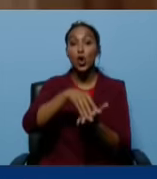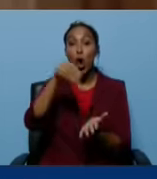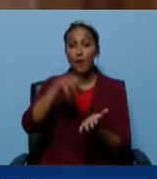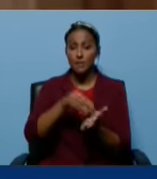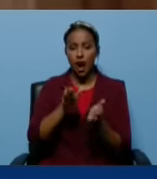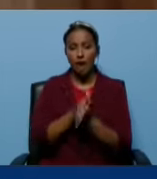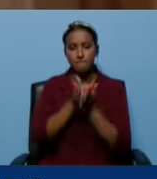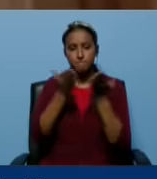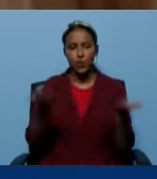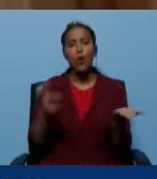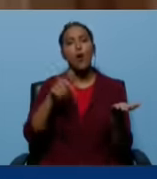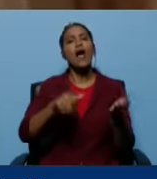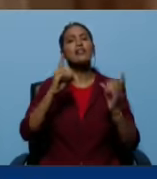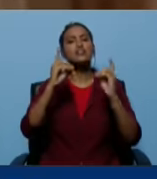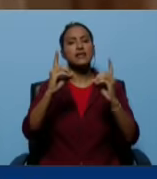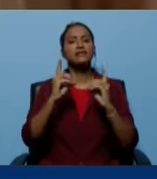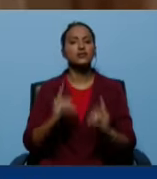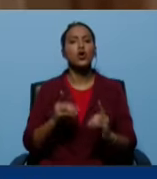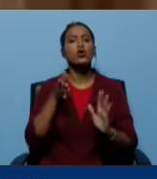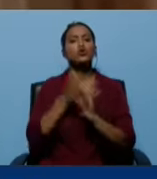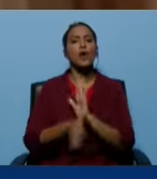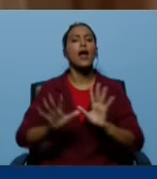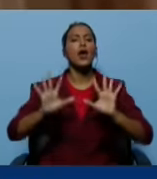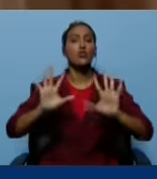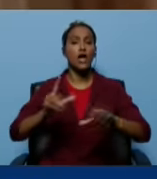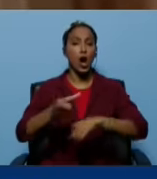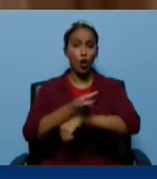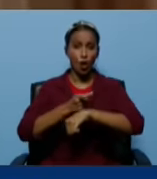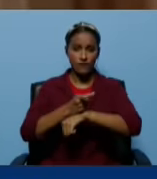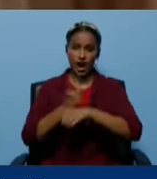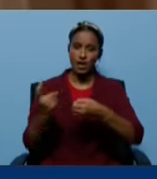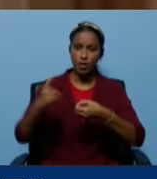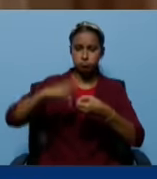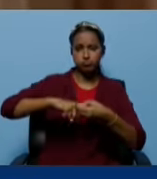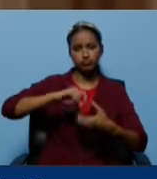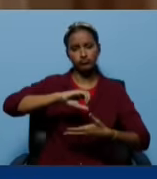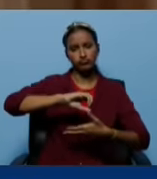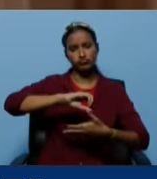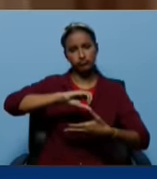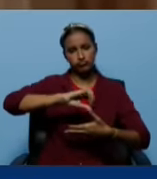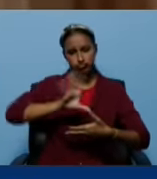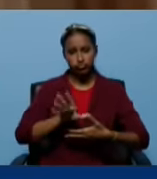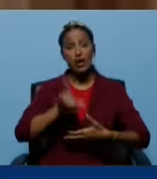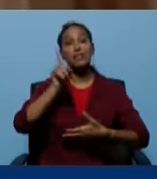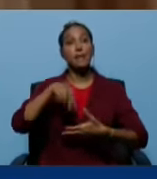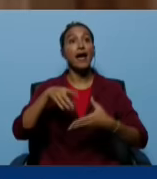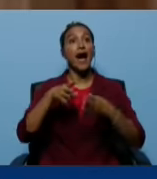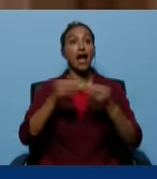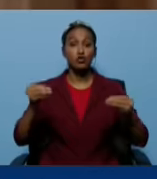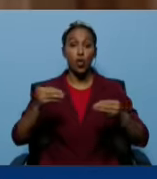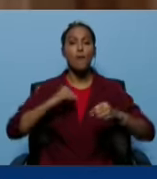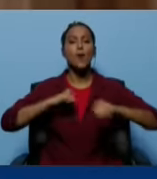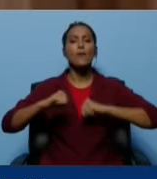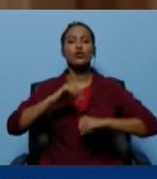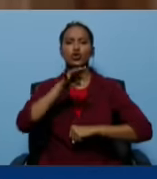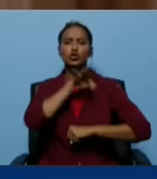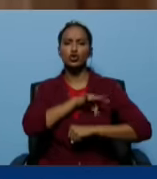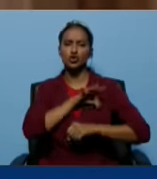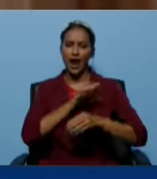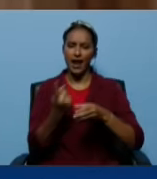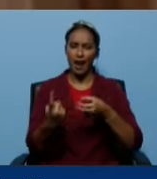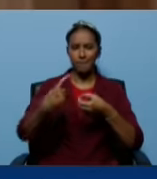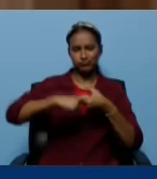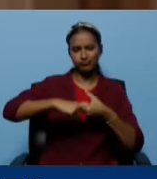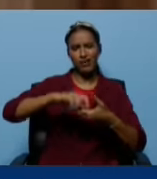decisión a los 10 gobiernos del ALBA TCP, incluso a los movimientos sociales que hacen vida en el ALBA, que da cuenta